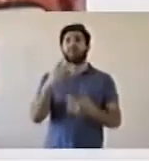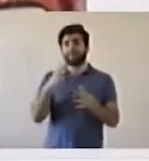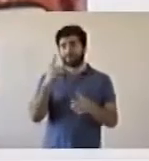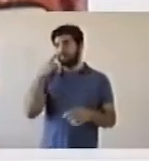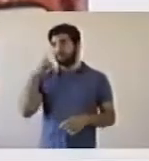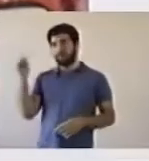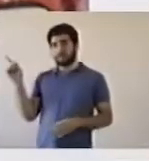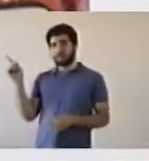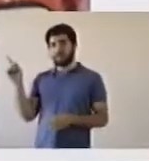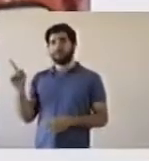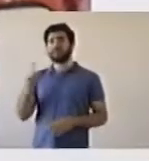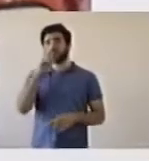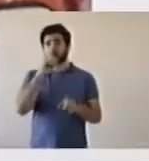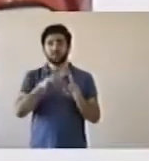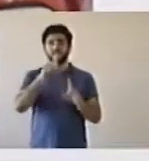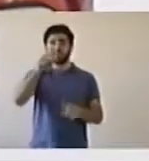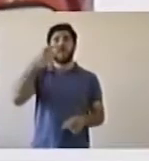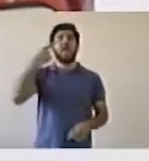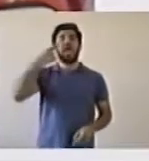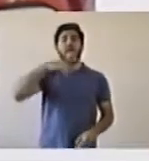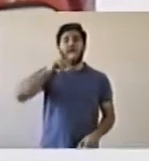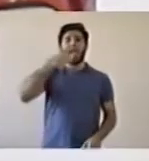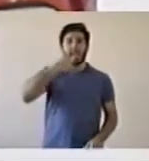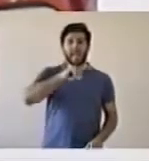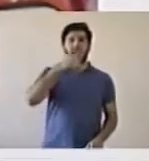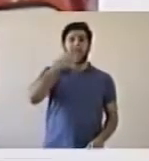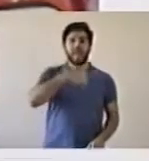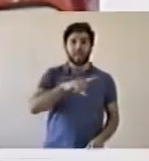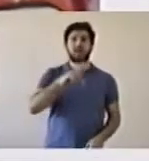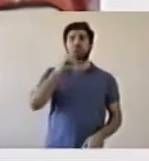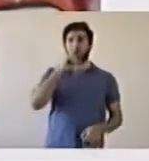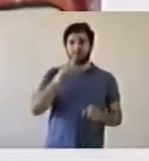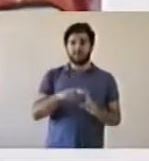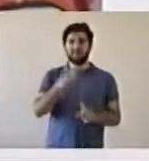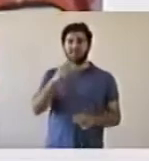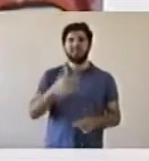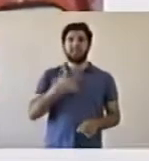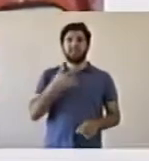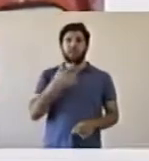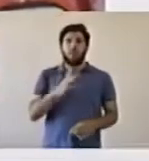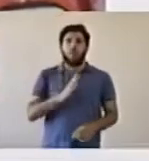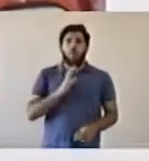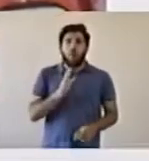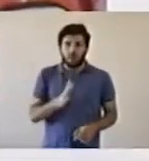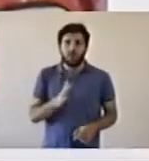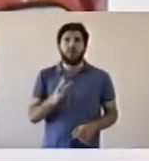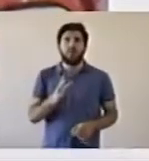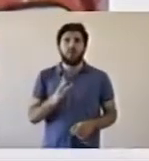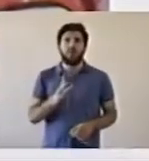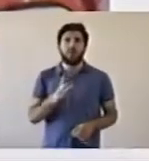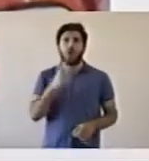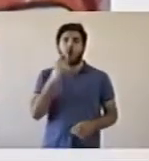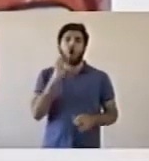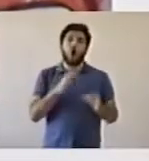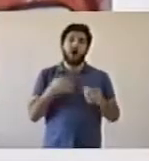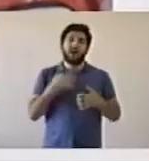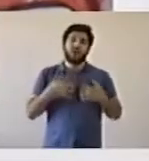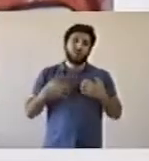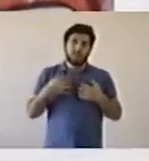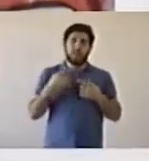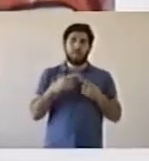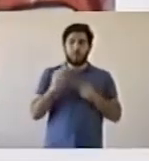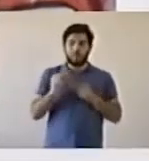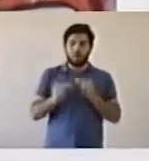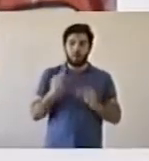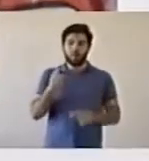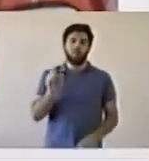es aconsejable que se cepille la lengua realizando un barrido hacia afuera. Al principio puede provocarle alguna náusea o cosquilleo,